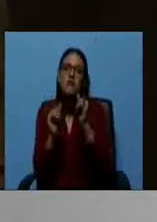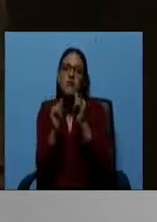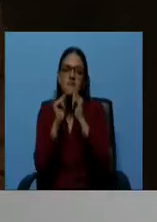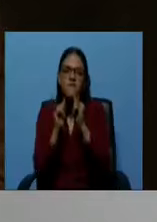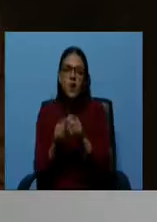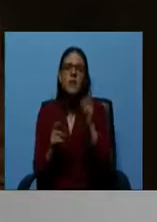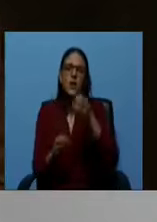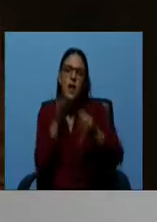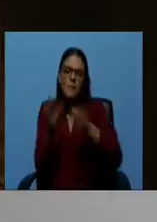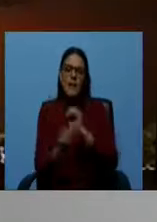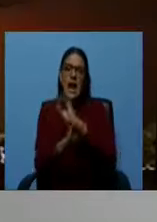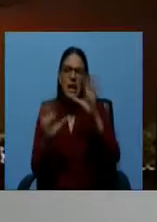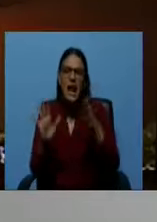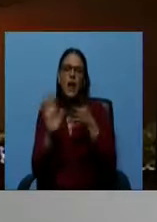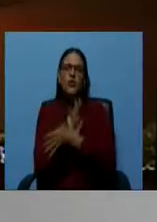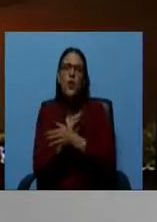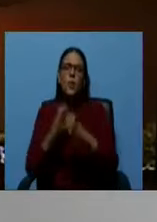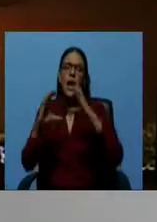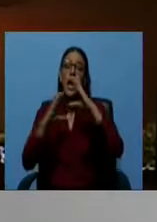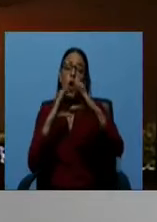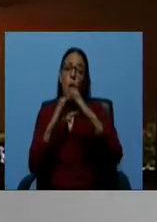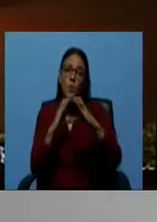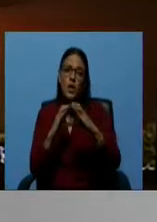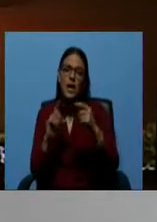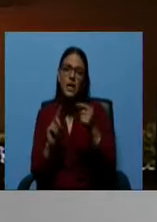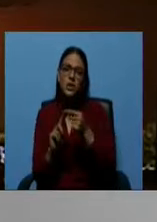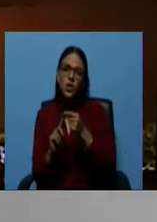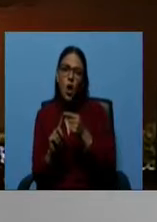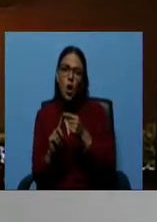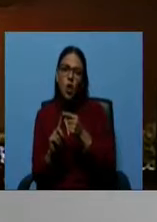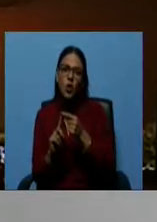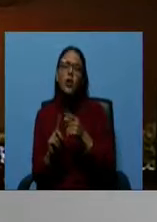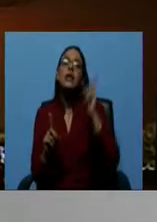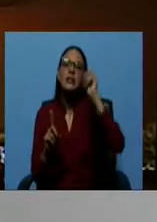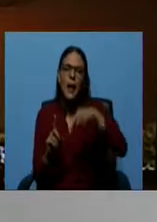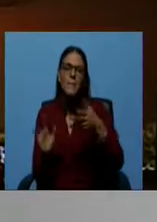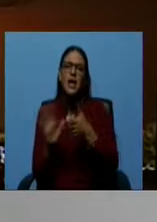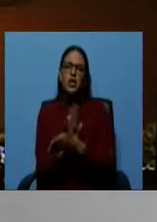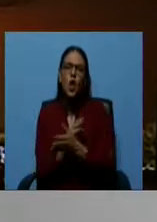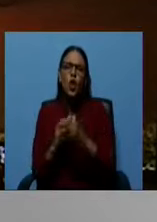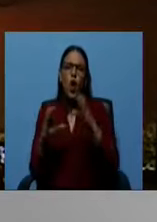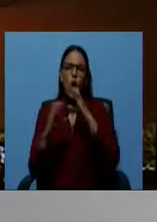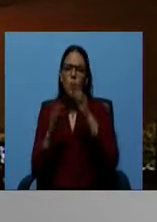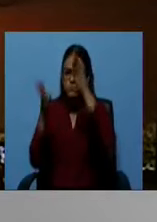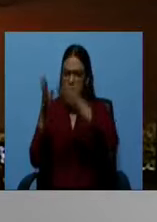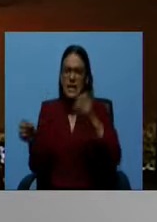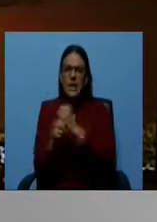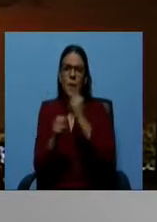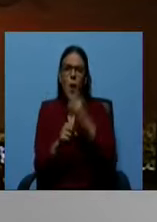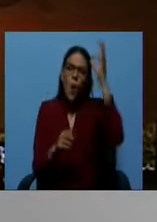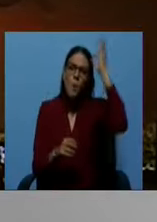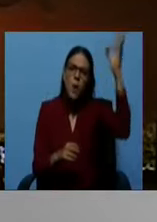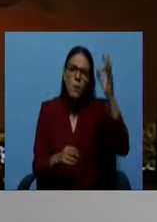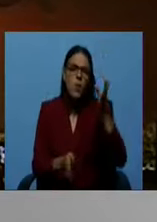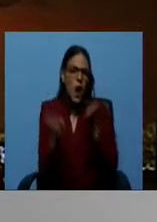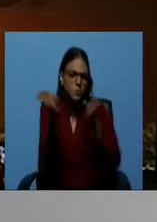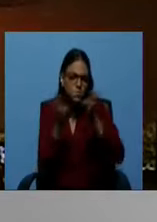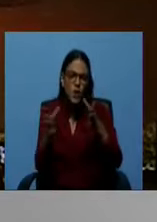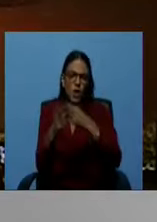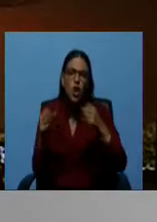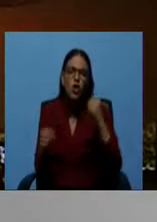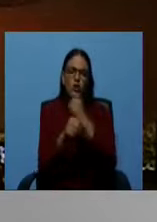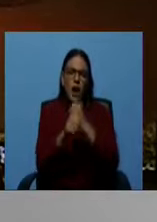el rol de la comunicación de la mano, por supuesto, de los comunicadores populares, de los comunicadores alternativos, para